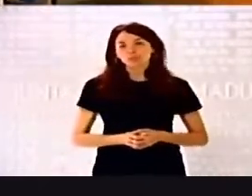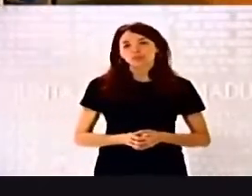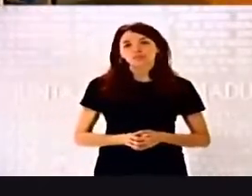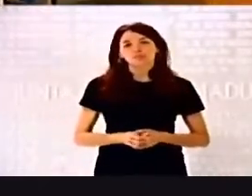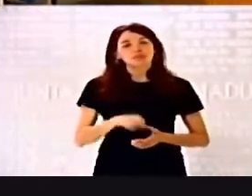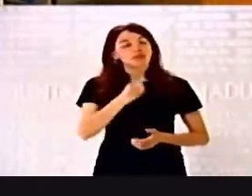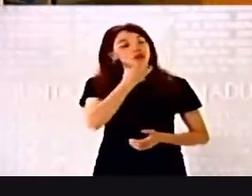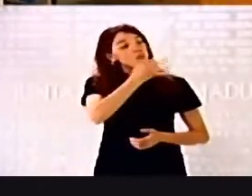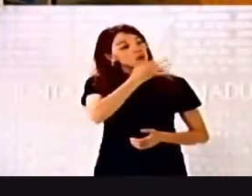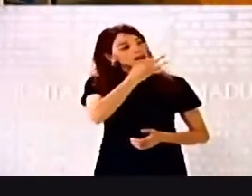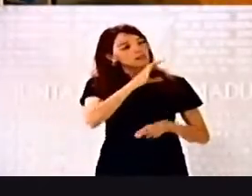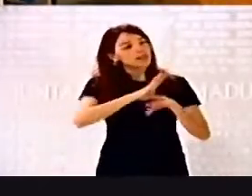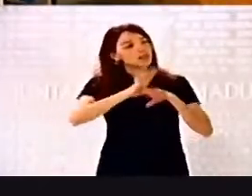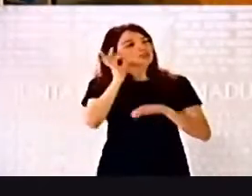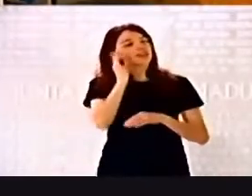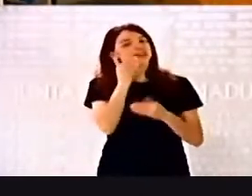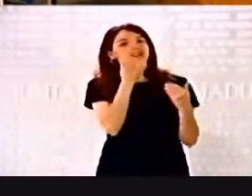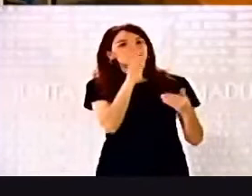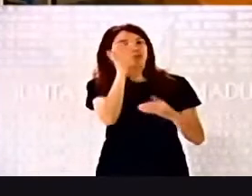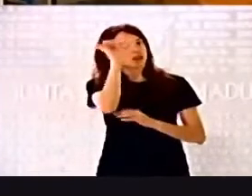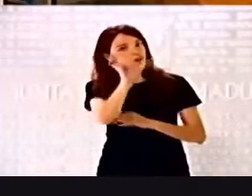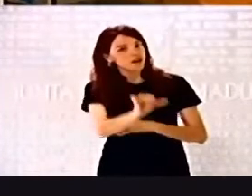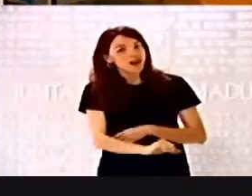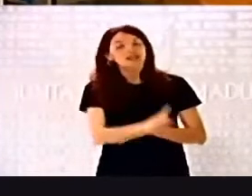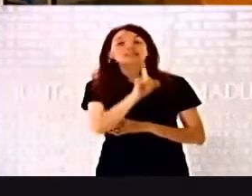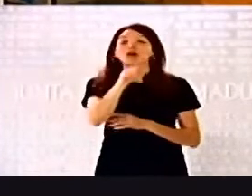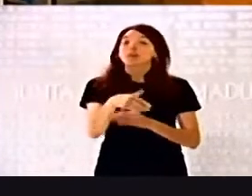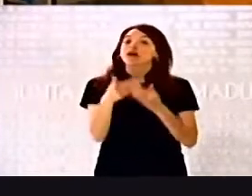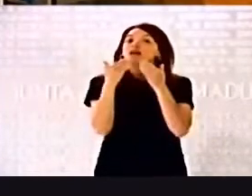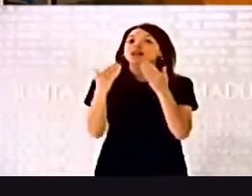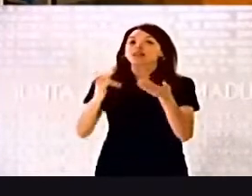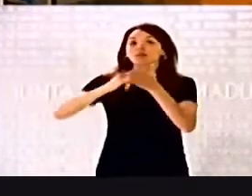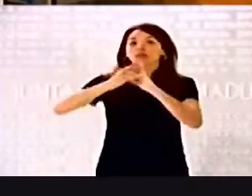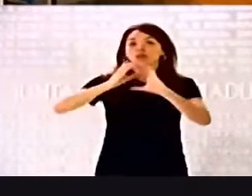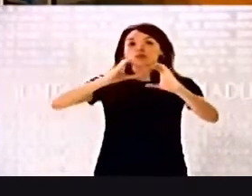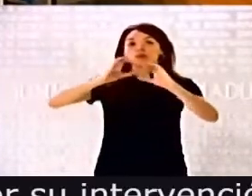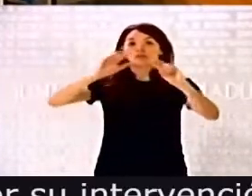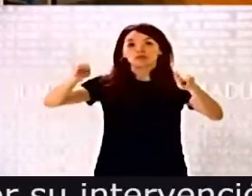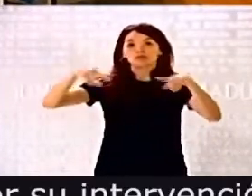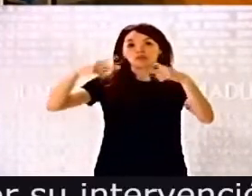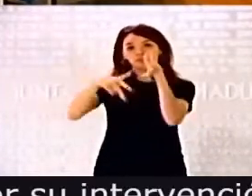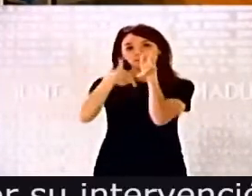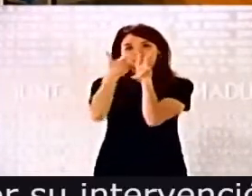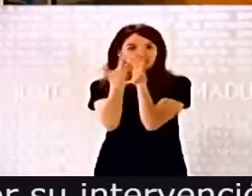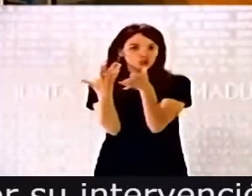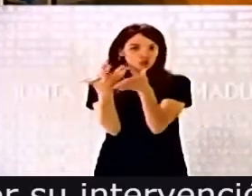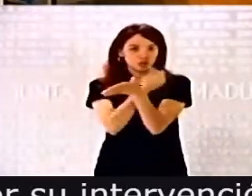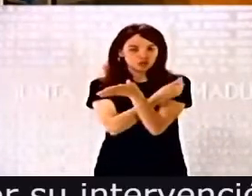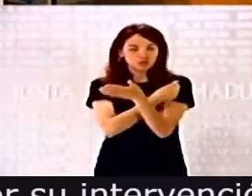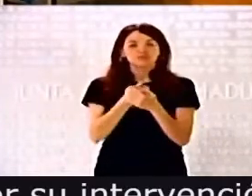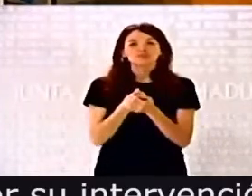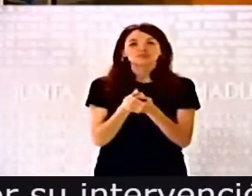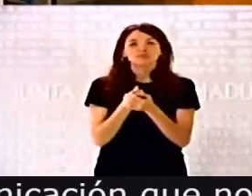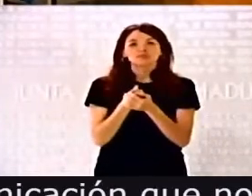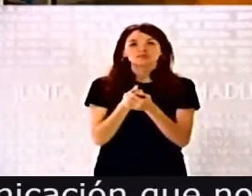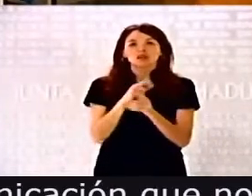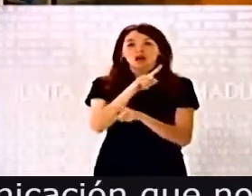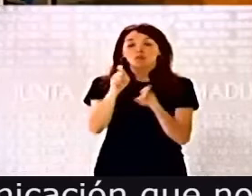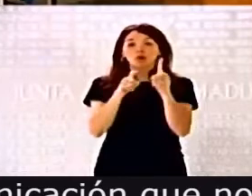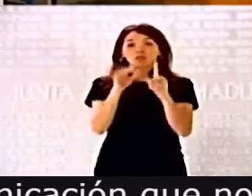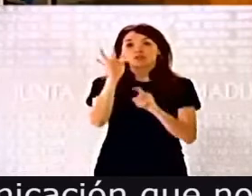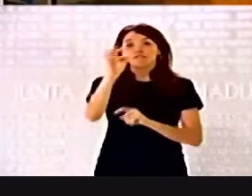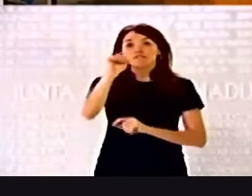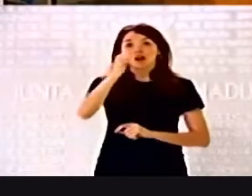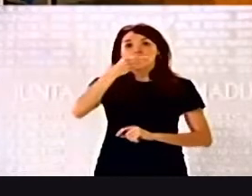Buenas tardes, consejera. Muchas gracias por su intervención y muchas gracias también a los medios de comunicación que nos siguen por videoconferencia. Pregunta Fabián Vázquez, de